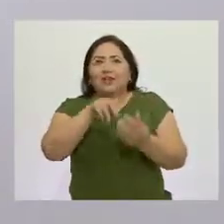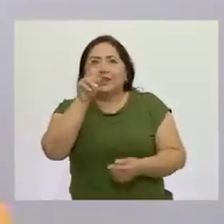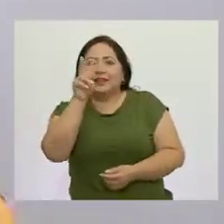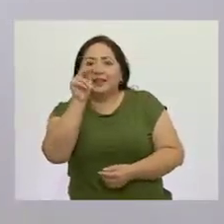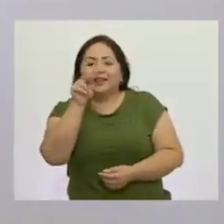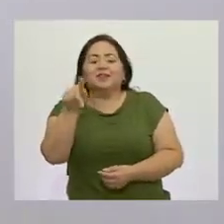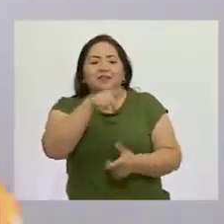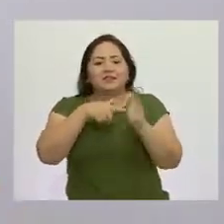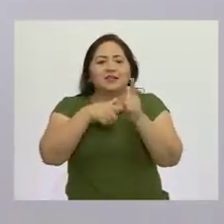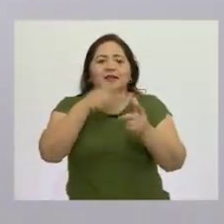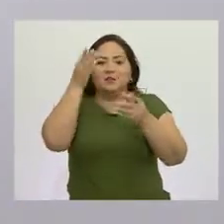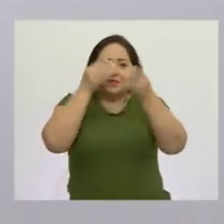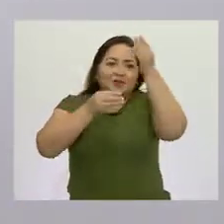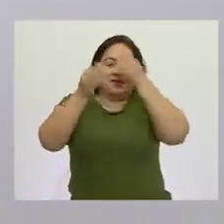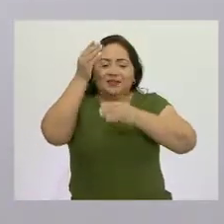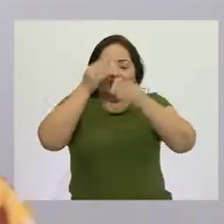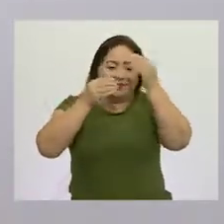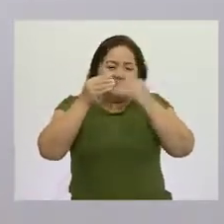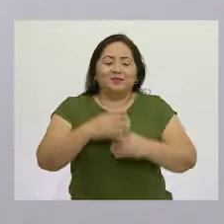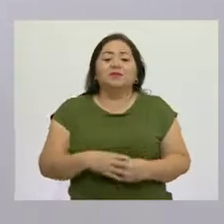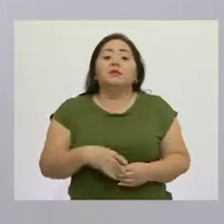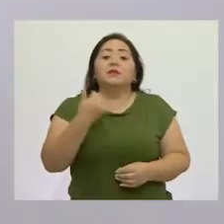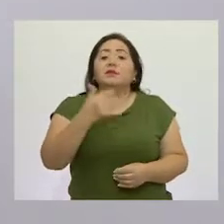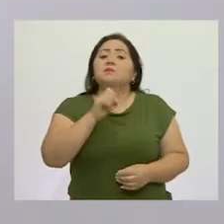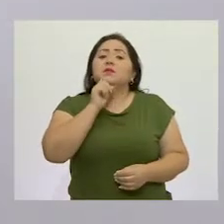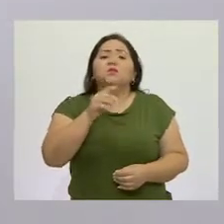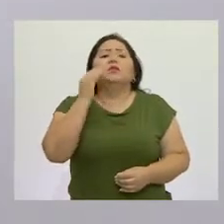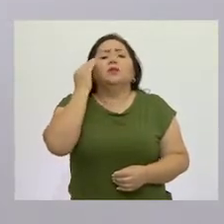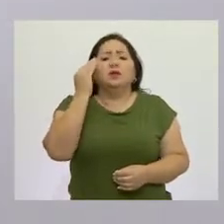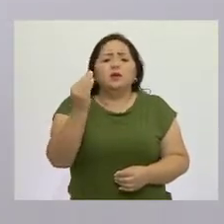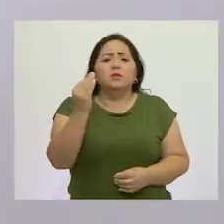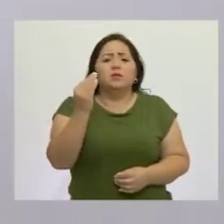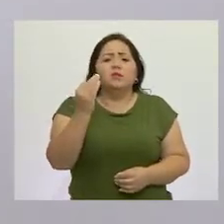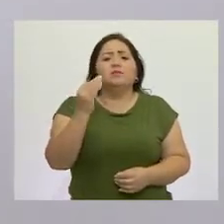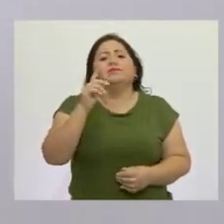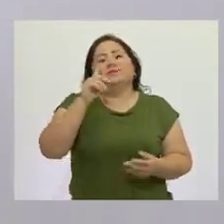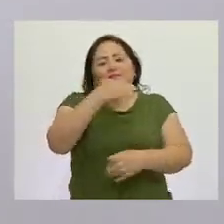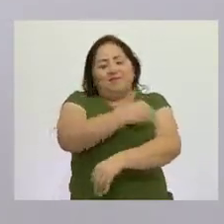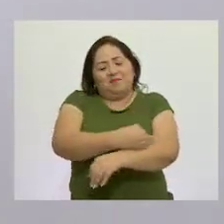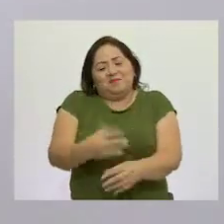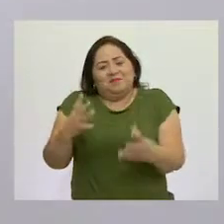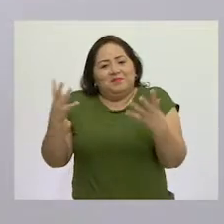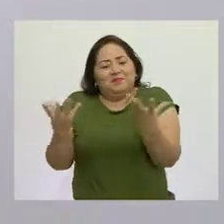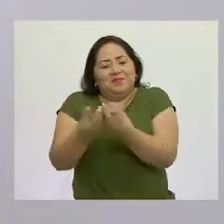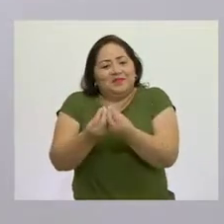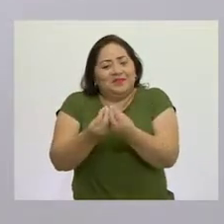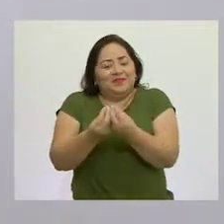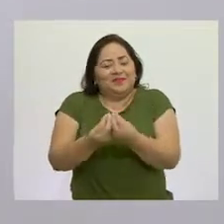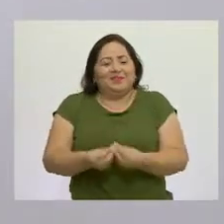y seguir aprendiendo a la distancia. Y al mismo tiempo, estar con la familia.